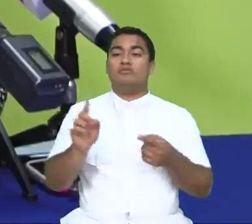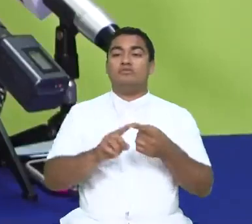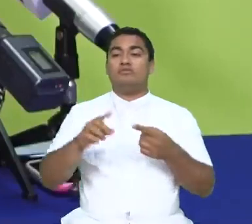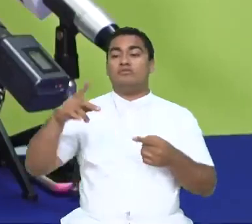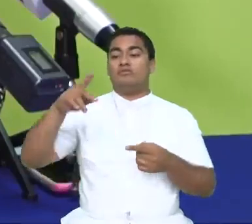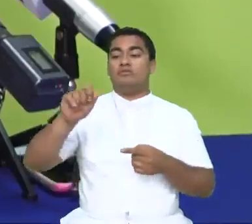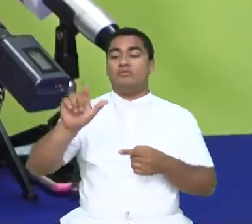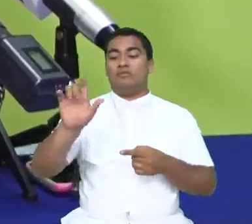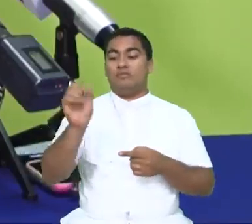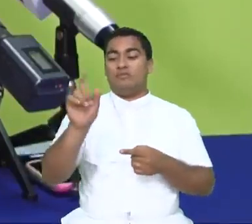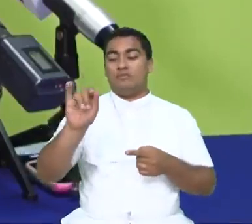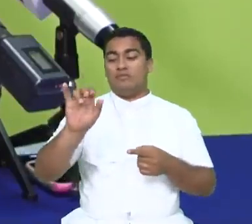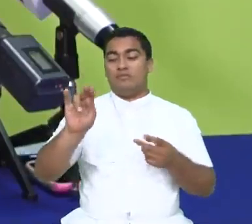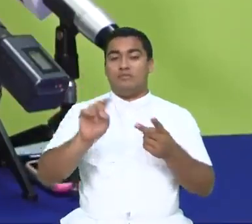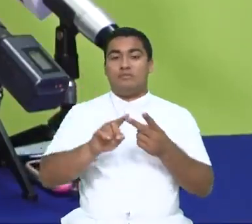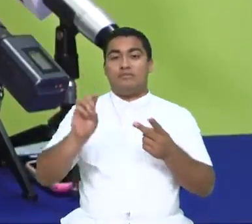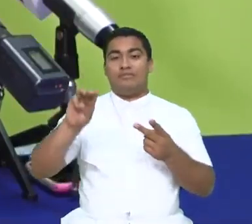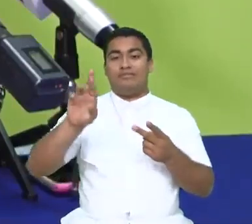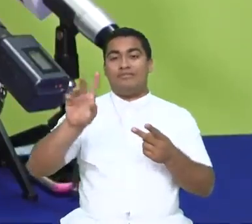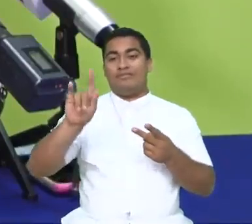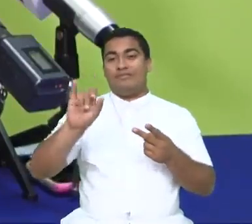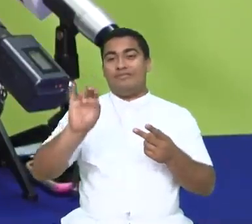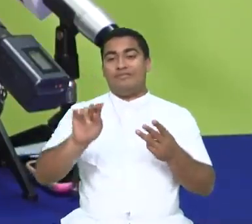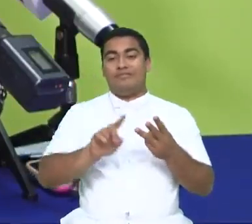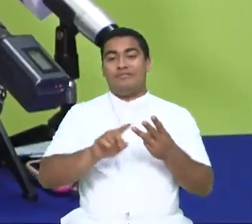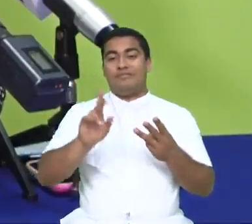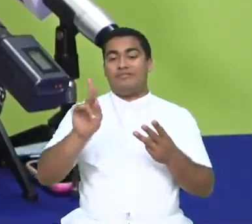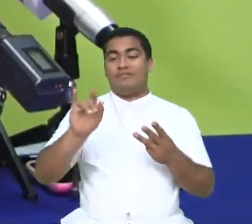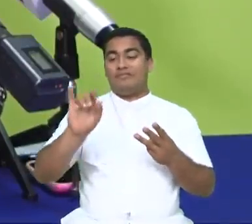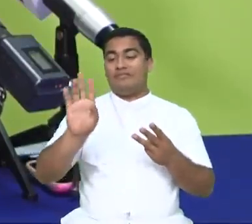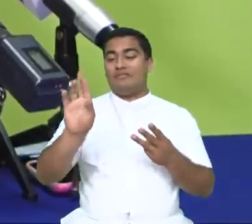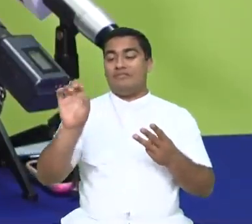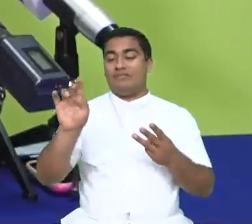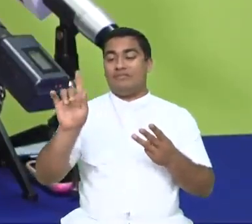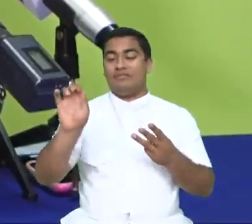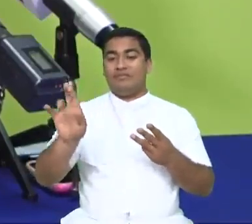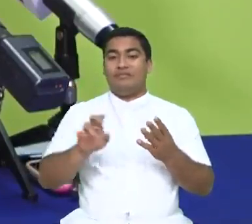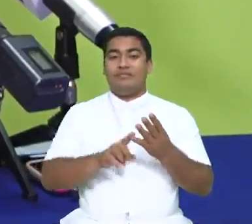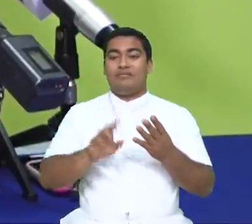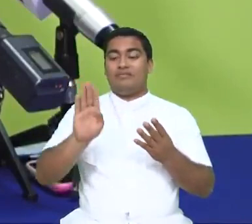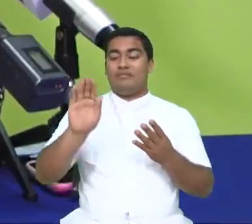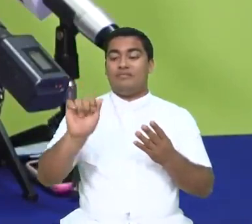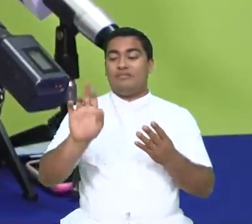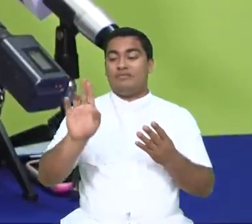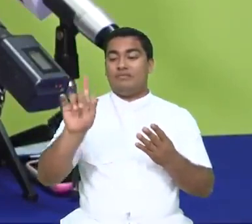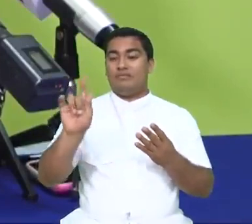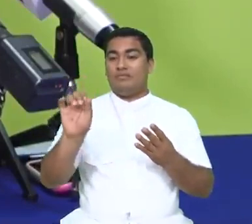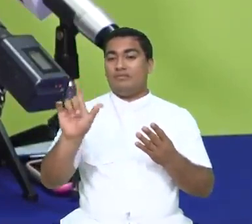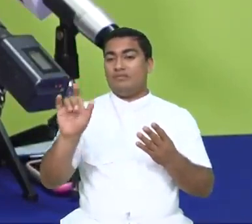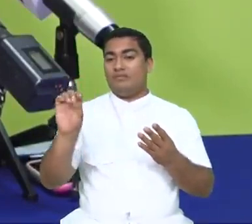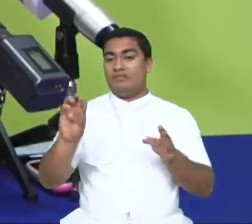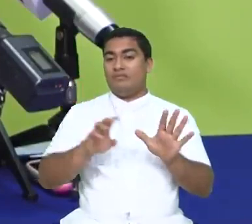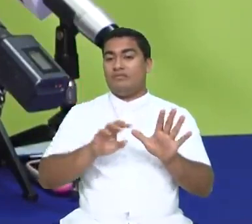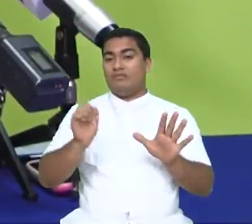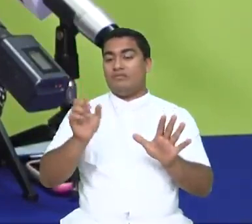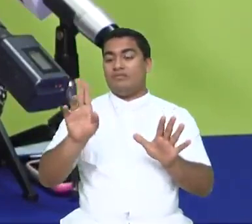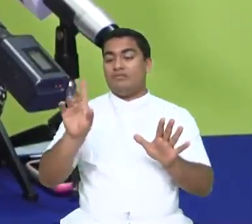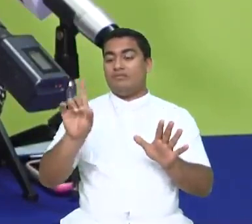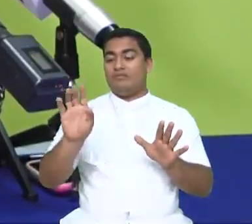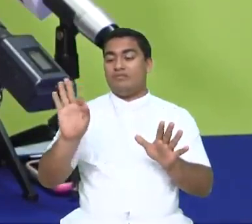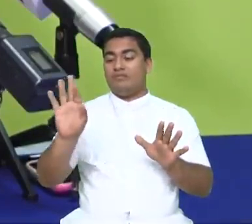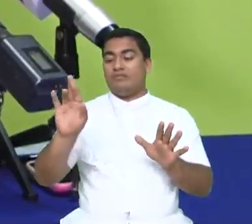palestino ocupado, San Martín, Gibraltar, Liechtenstein, San Bartolomé, Sudáfrica, Bosnia y